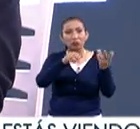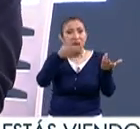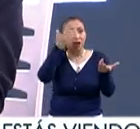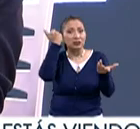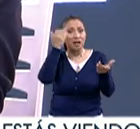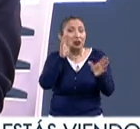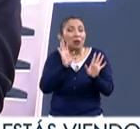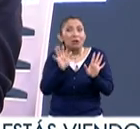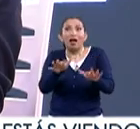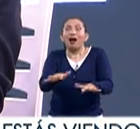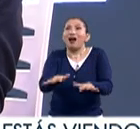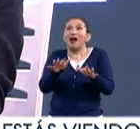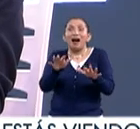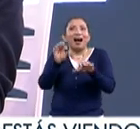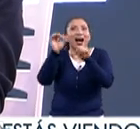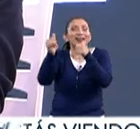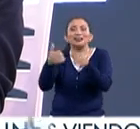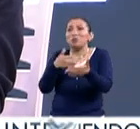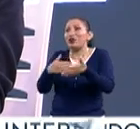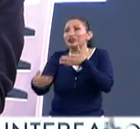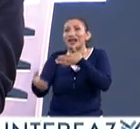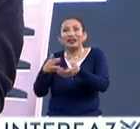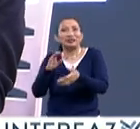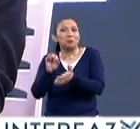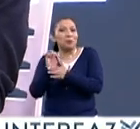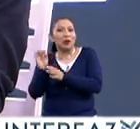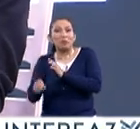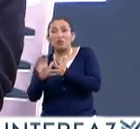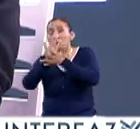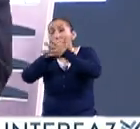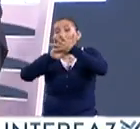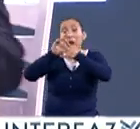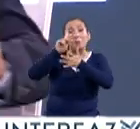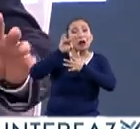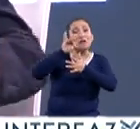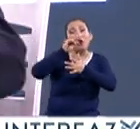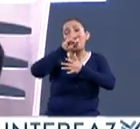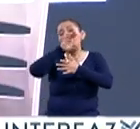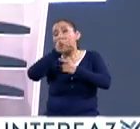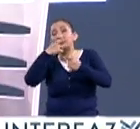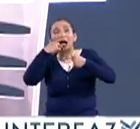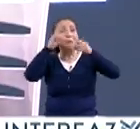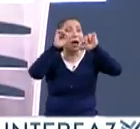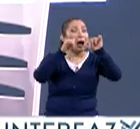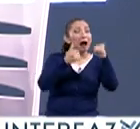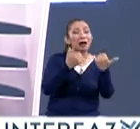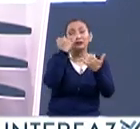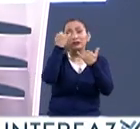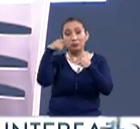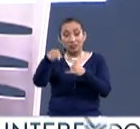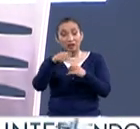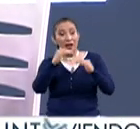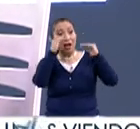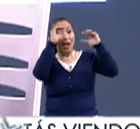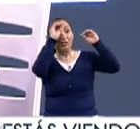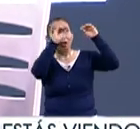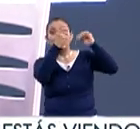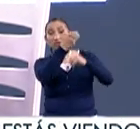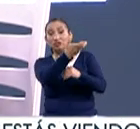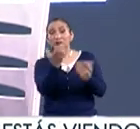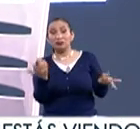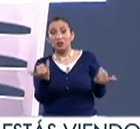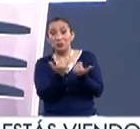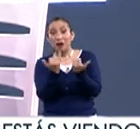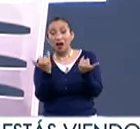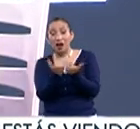nos asombramos de los artistas modernos que ponen performance y hablan del arte conceptual, si los altares son eso. Y